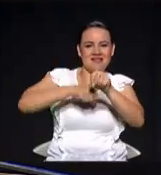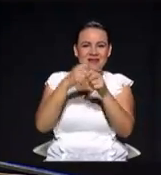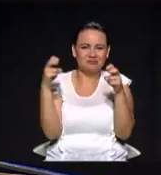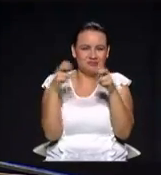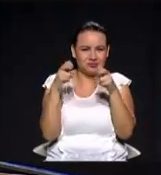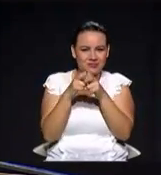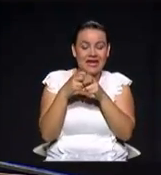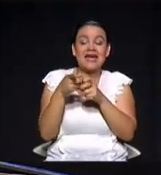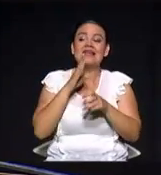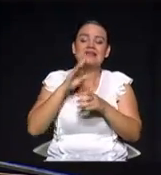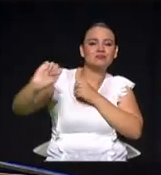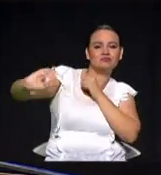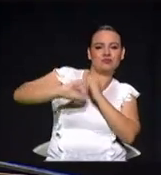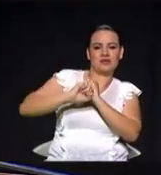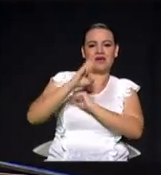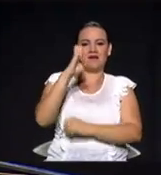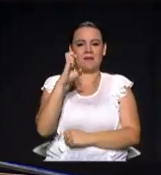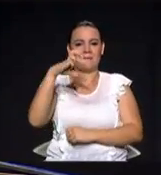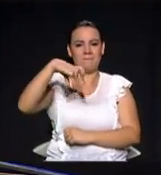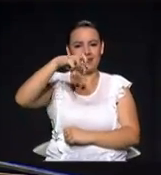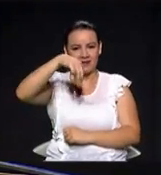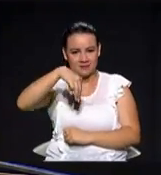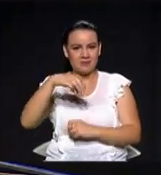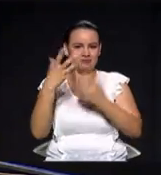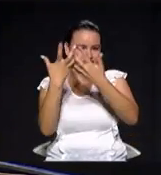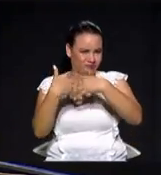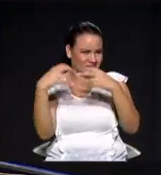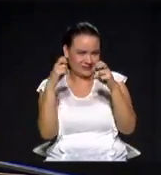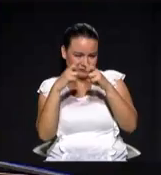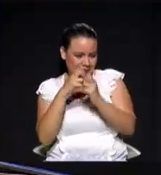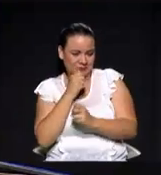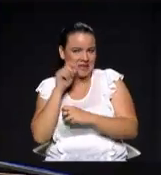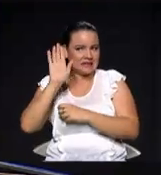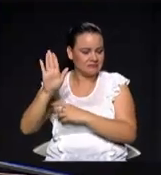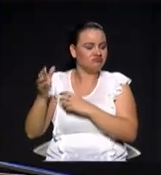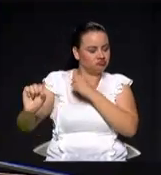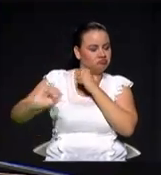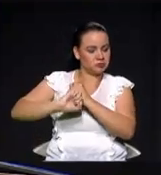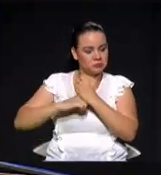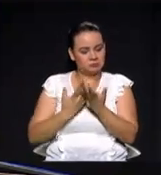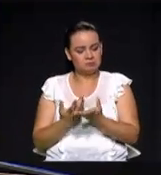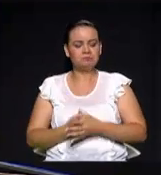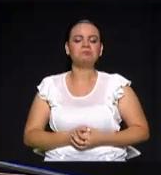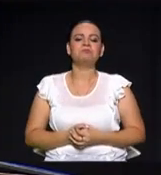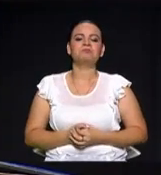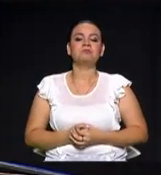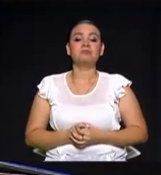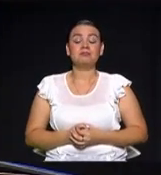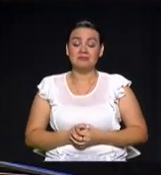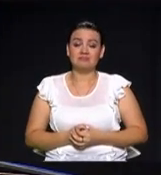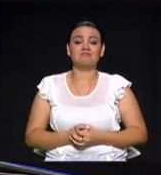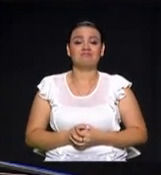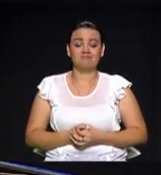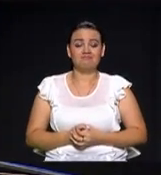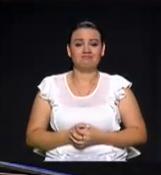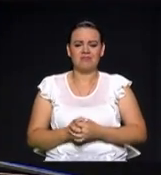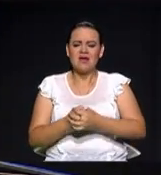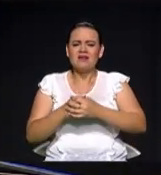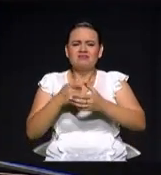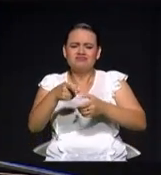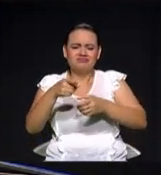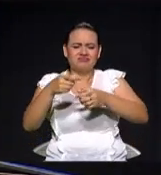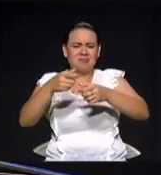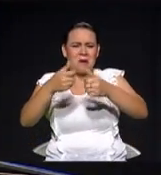pm para que ante que sea estudiante y profesores las puedan financiar transporte público masivo primera apuesta nuestra tren ir al